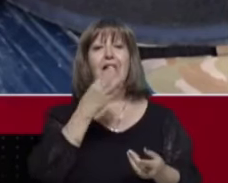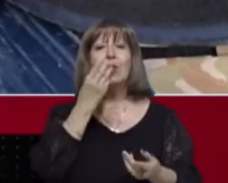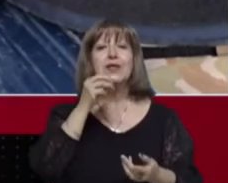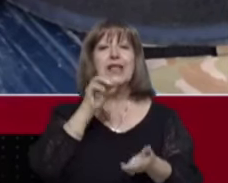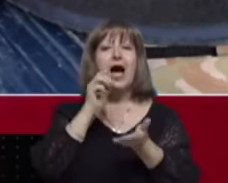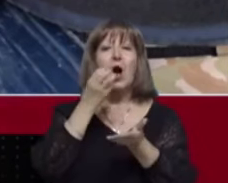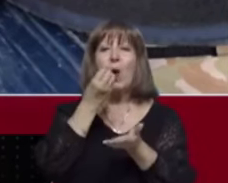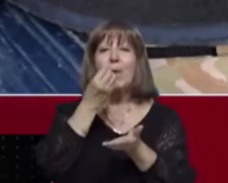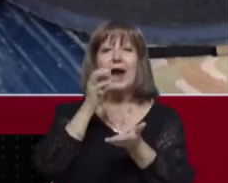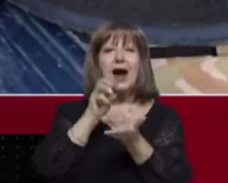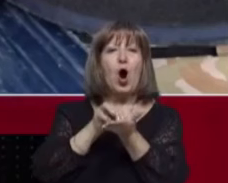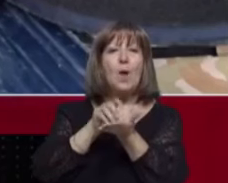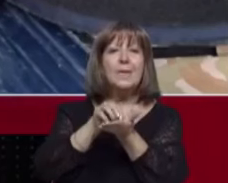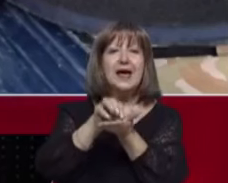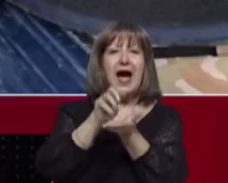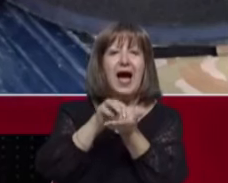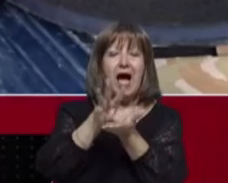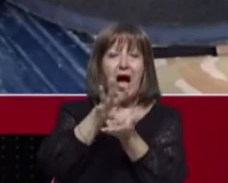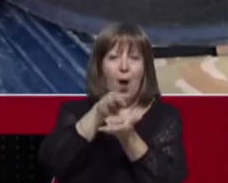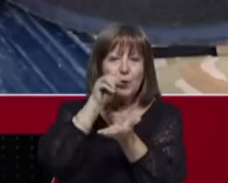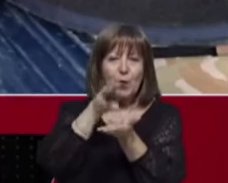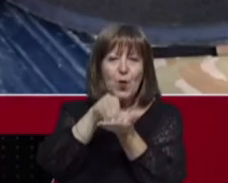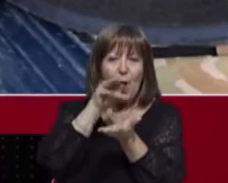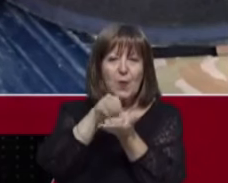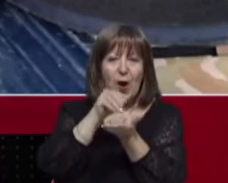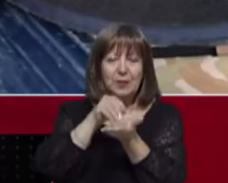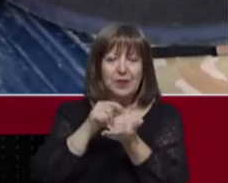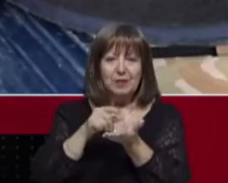fue rescatado Es muy de un chiquito.